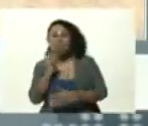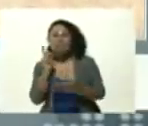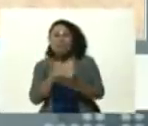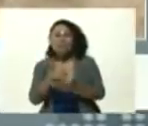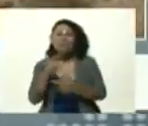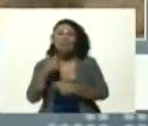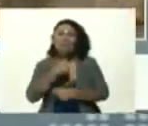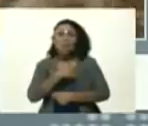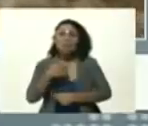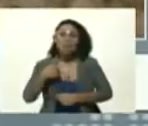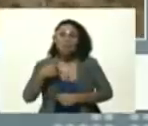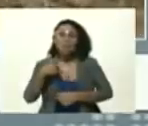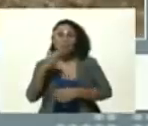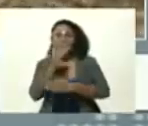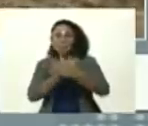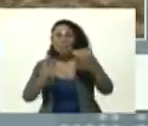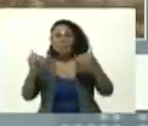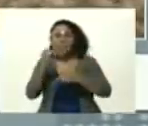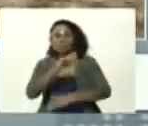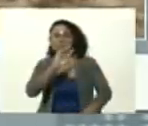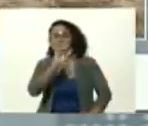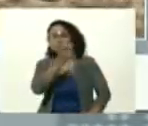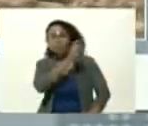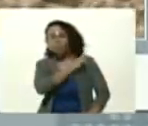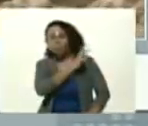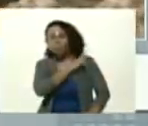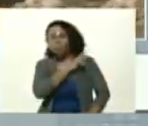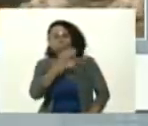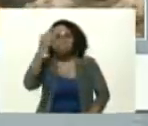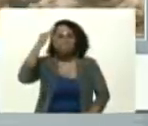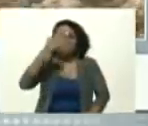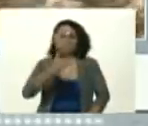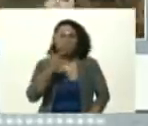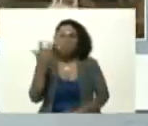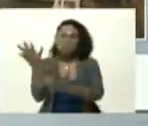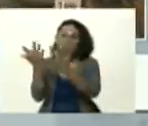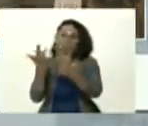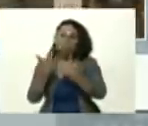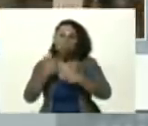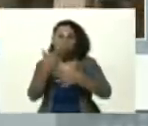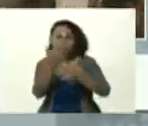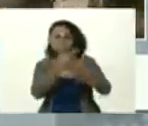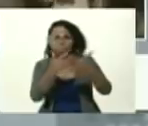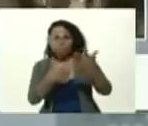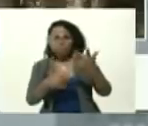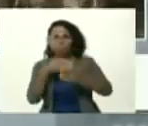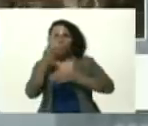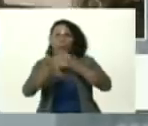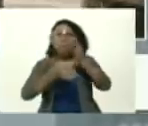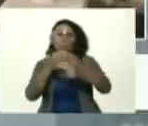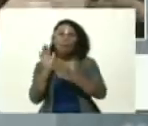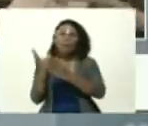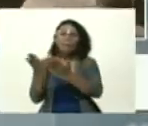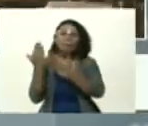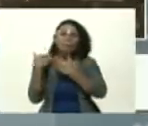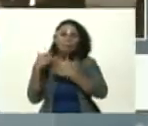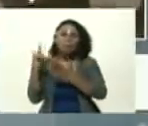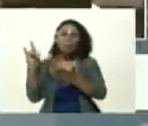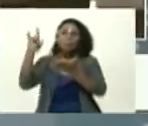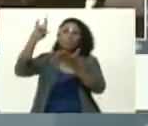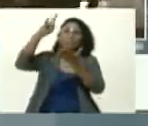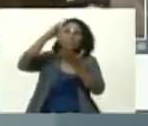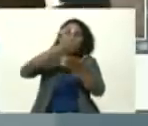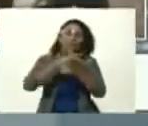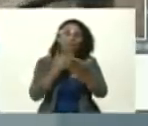quisiera que el mayor general José Moreno Martínez nos dé la descripción del apoyo aéreo, gracias al